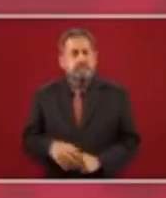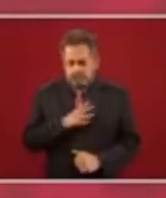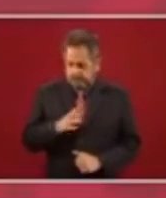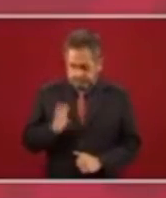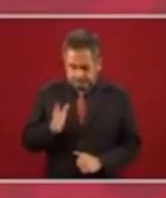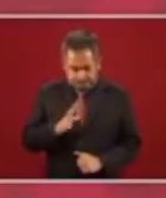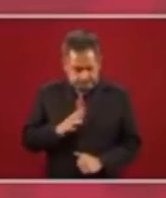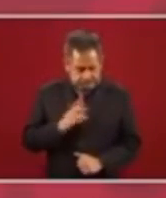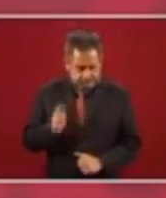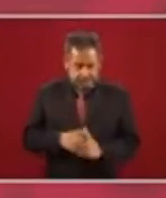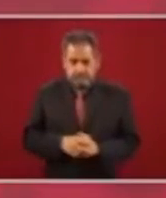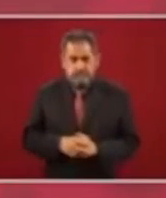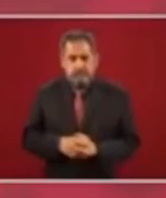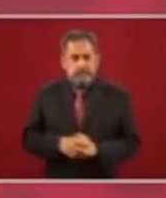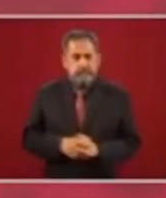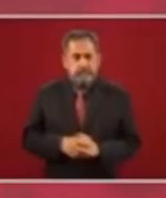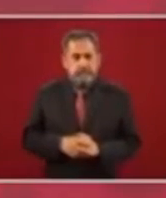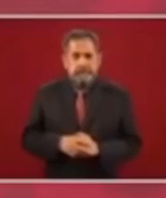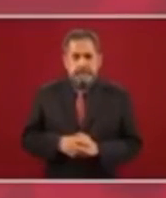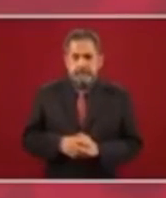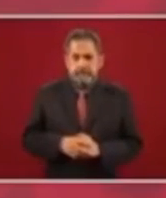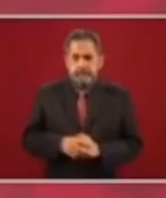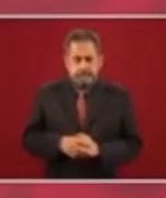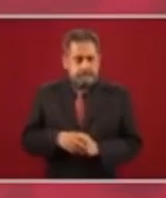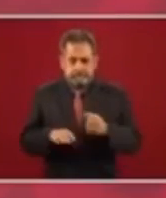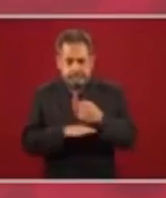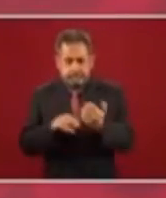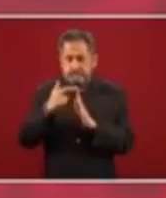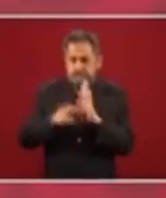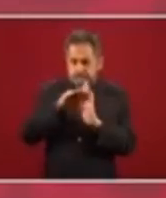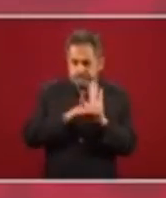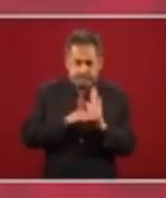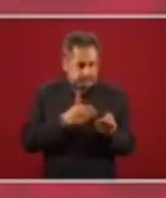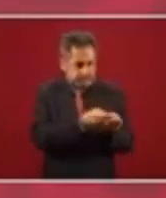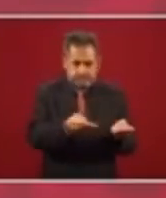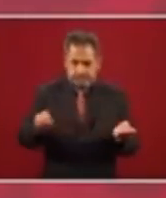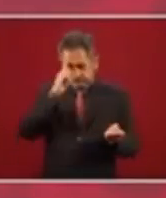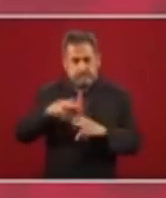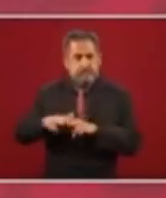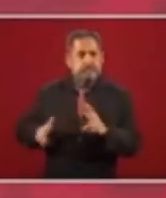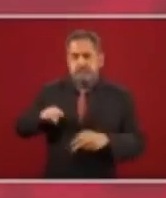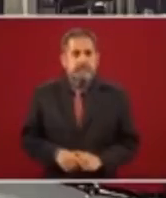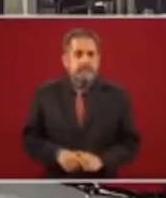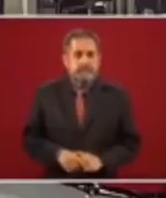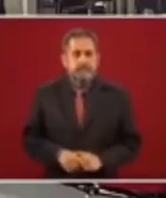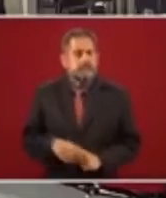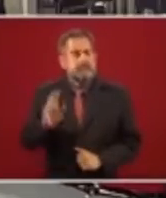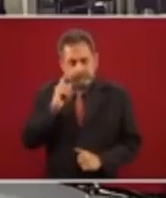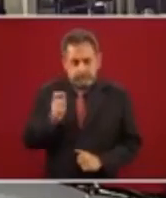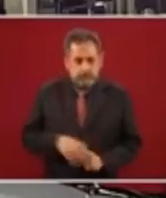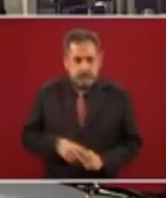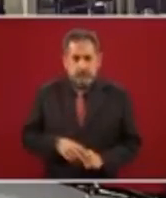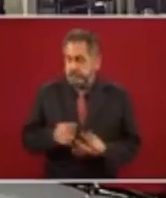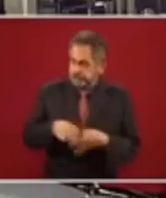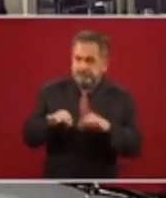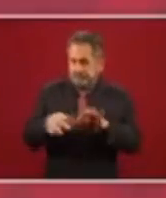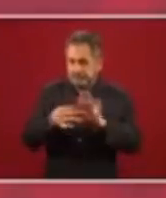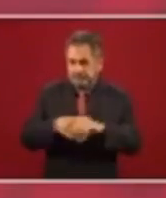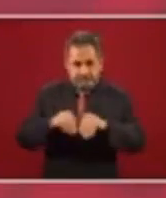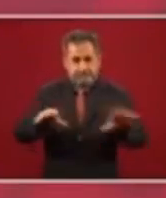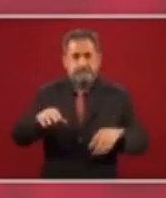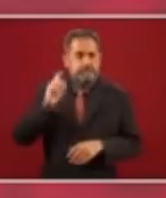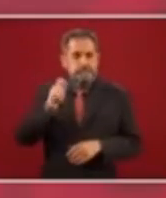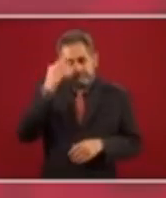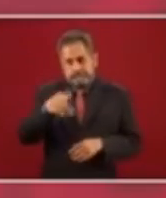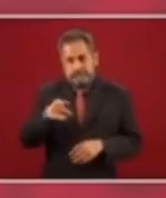Tenemos ya las bases para la licitación del Tren Maya en 5 de los 7 tramos. Es importante que se sepa